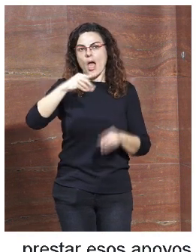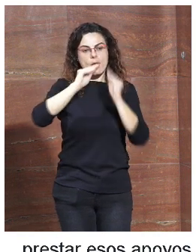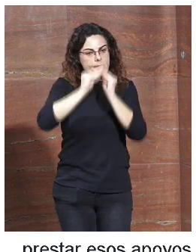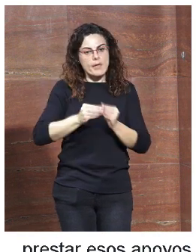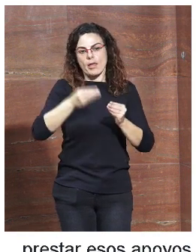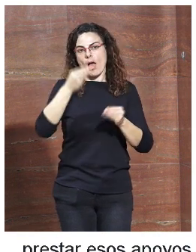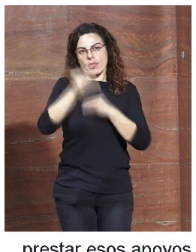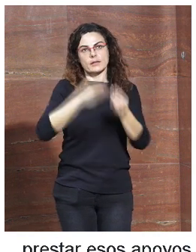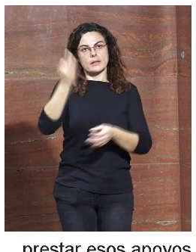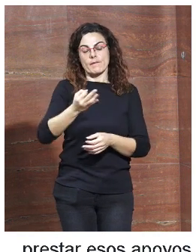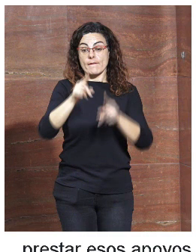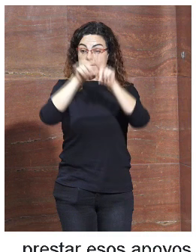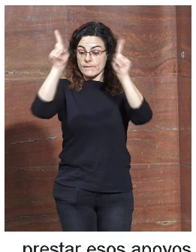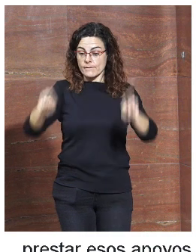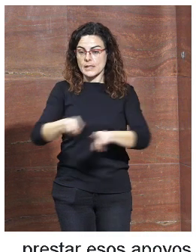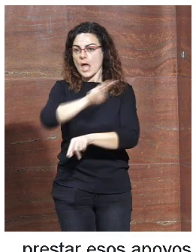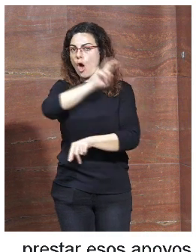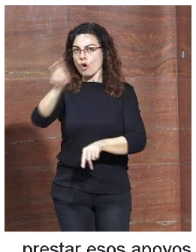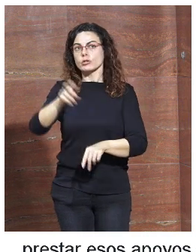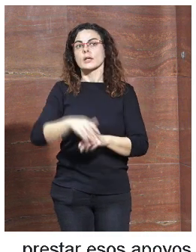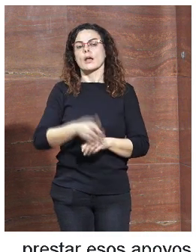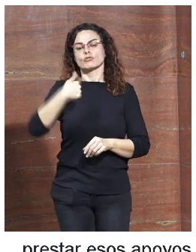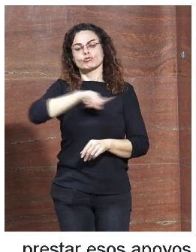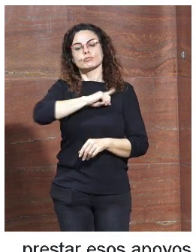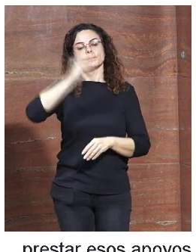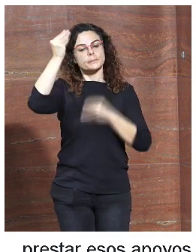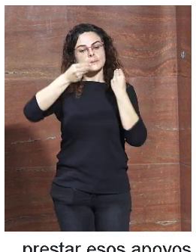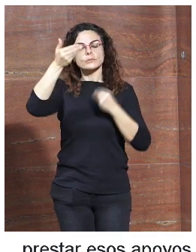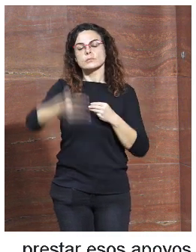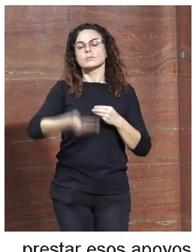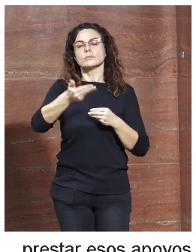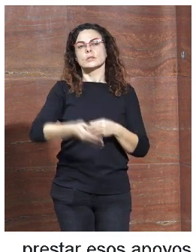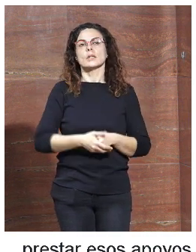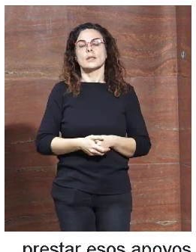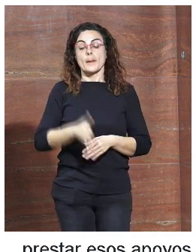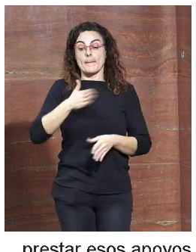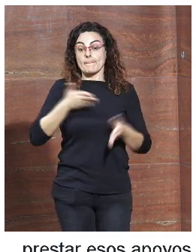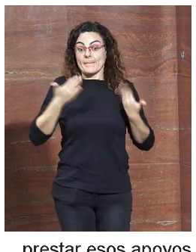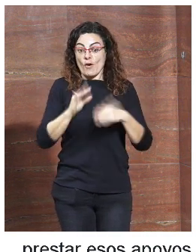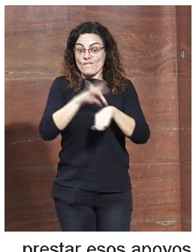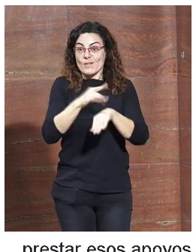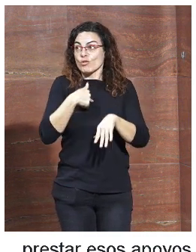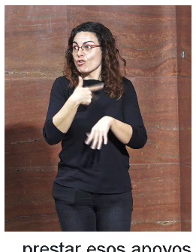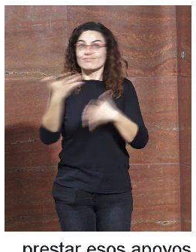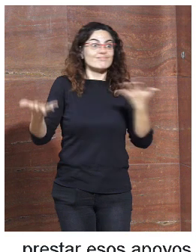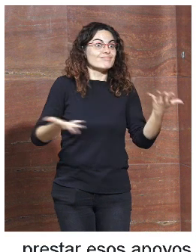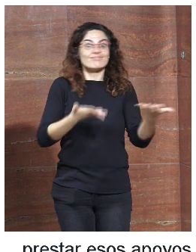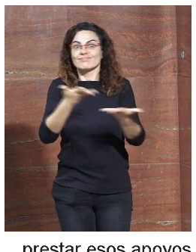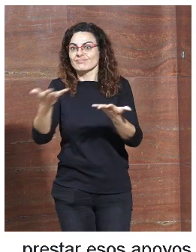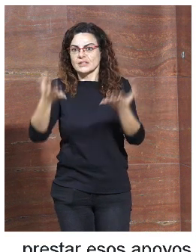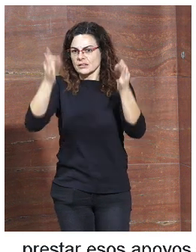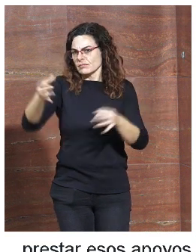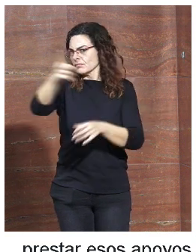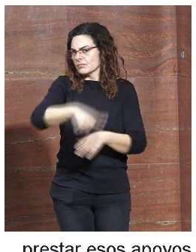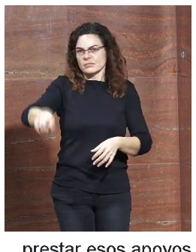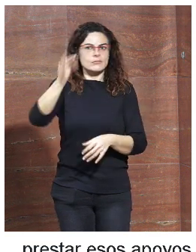confeccionar. Otra ficha que valoramos que era importante es: mi hijo está enfermo, ¿qué hago? Y eso nos ha pasado a